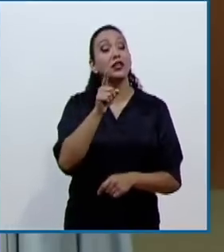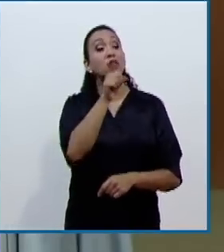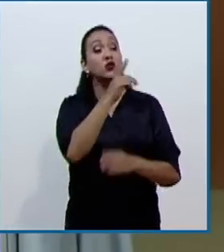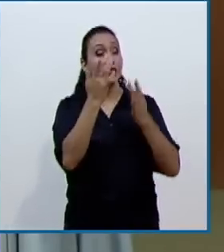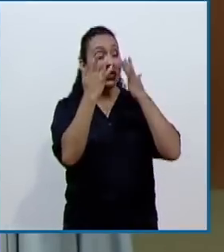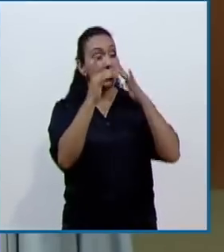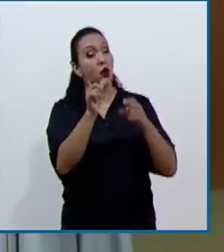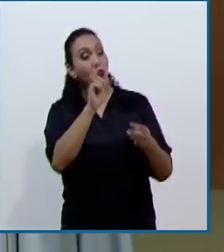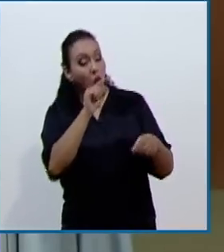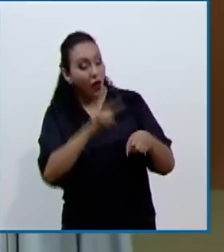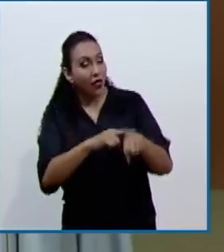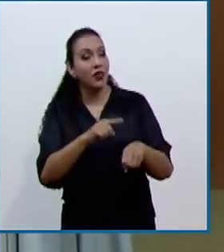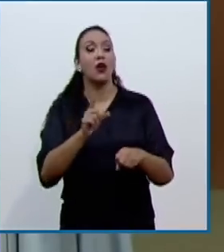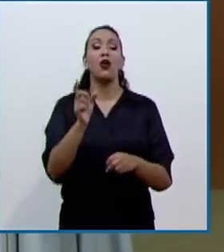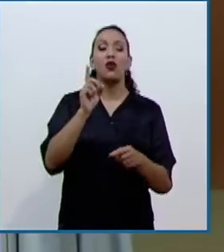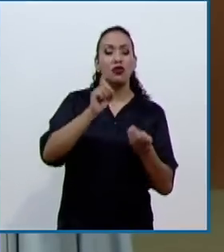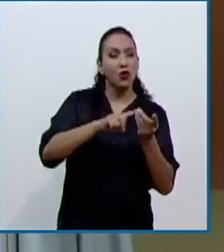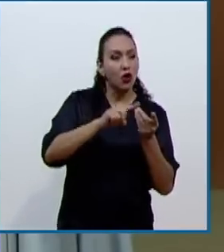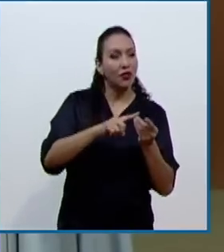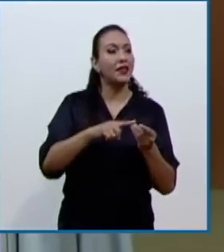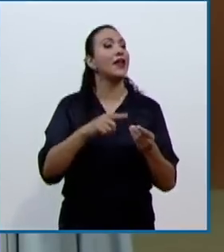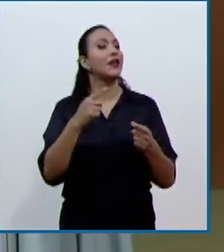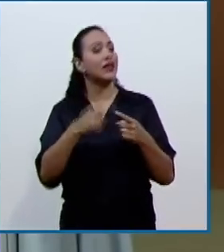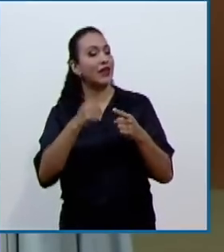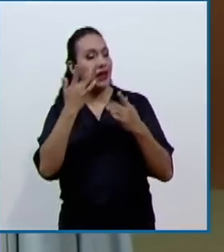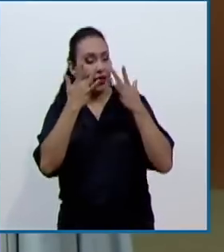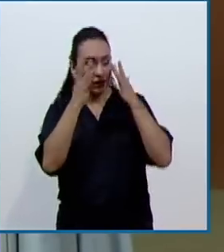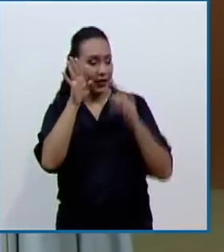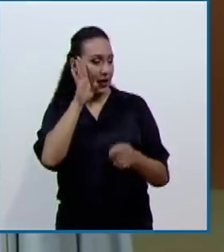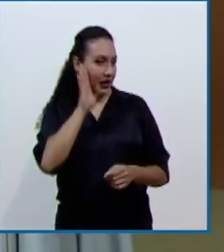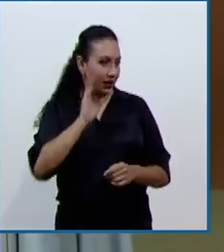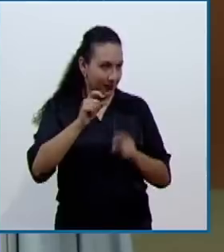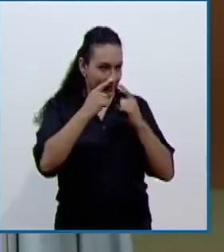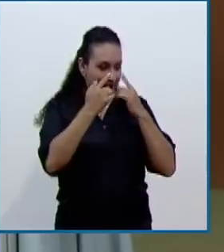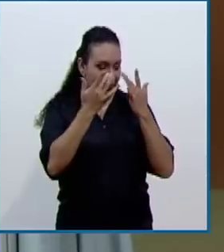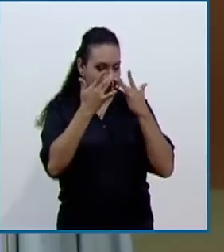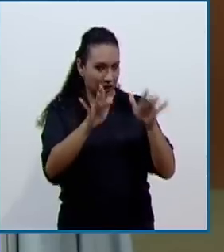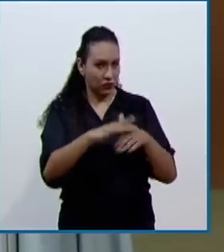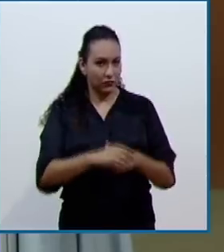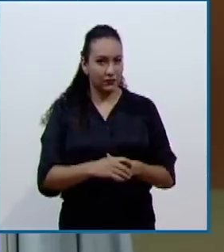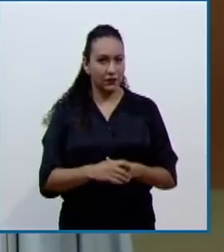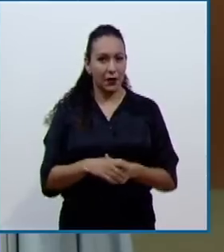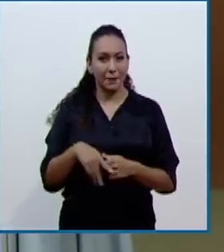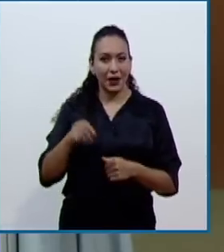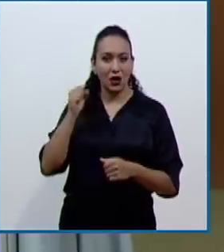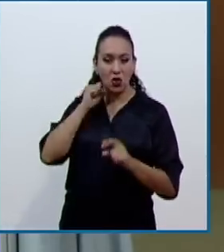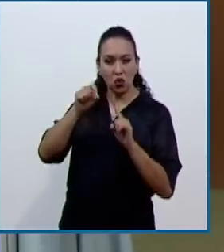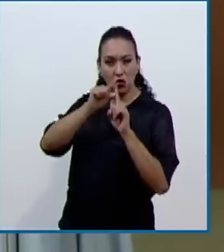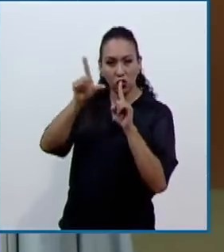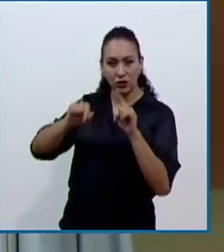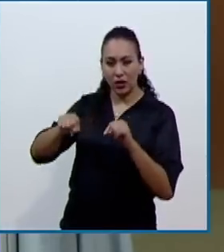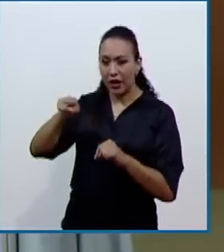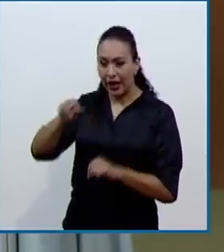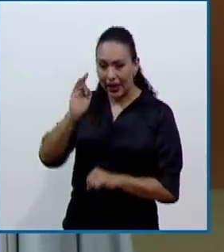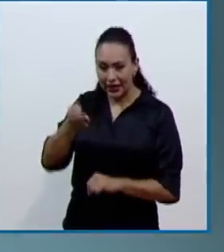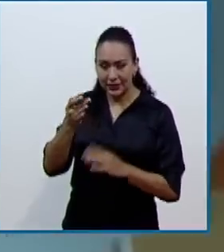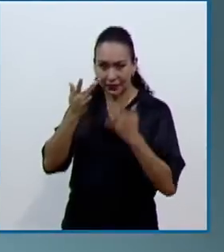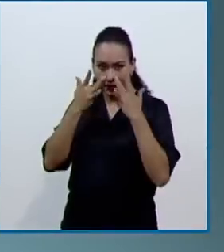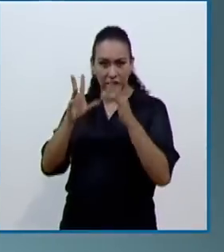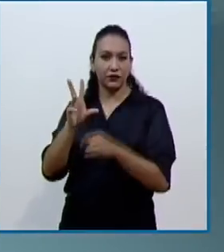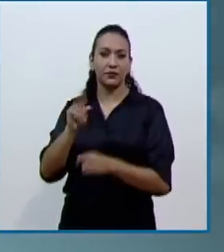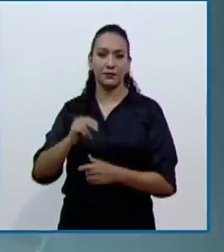deben renunciar. No establece ninguna condición para que el Senado apruebe esta renuncia.